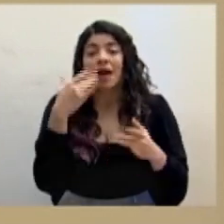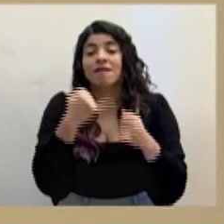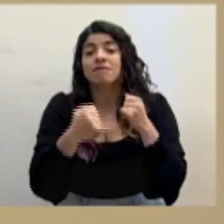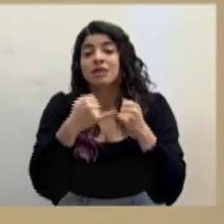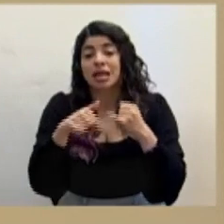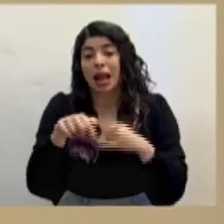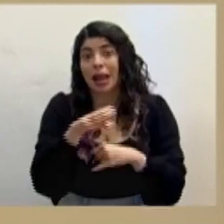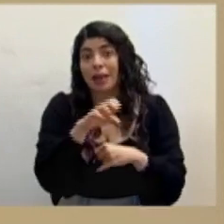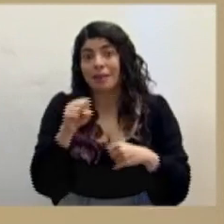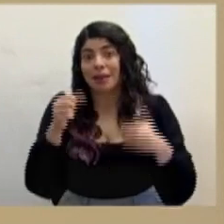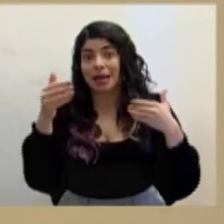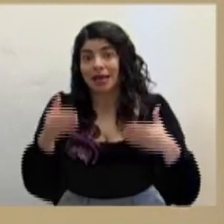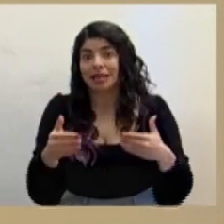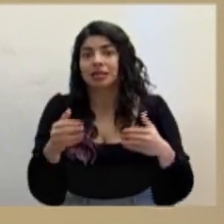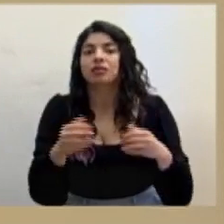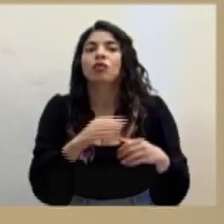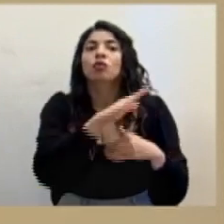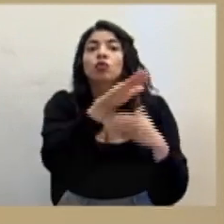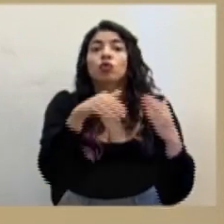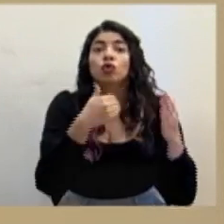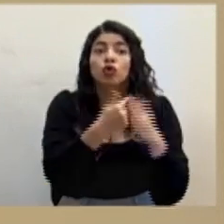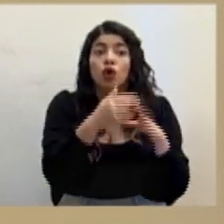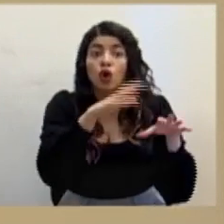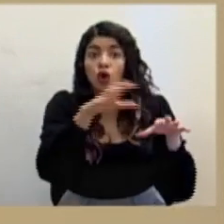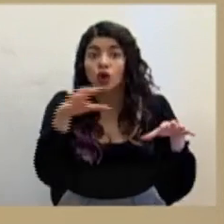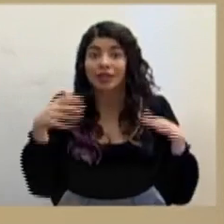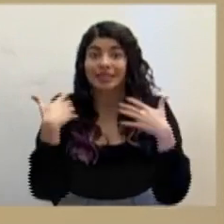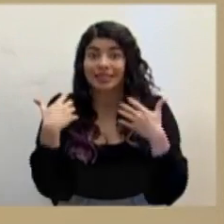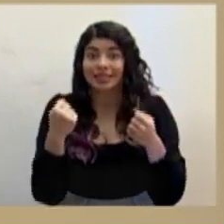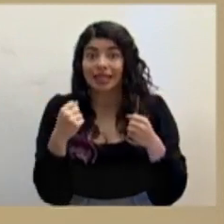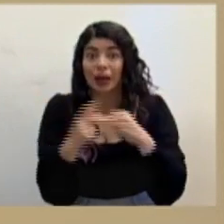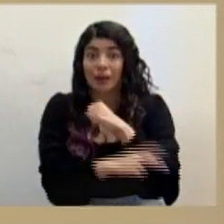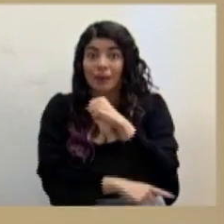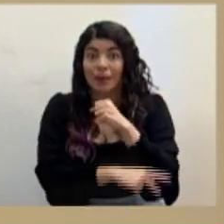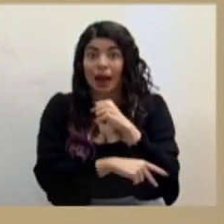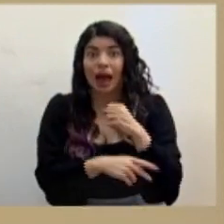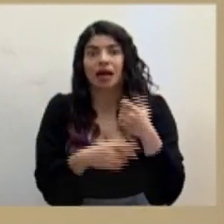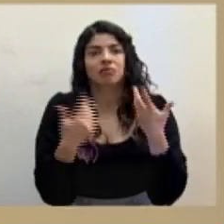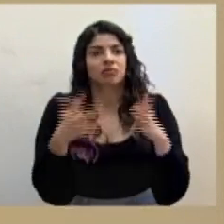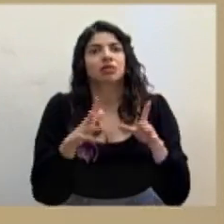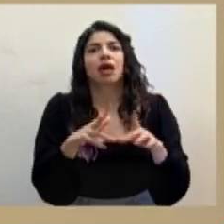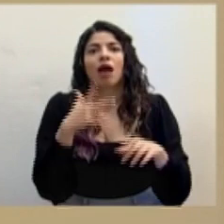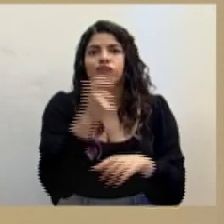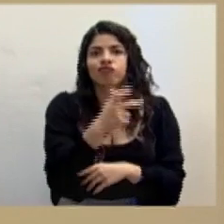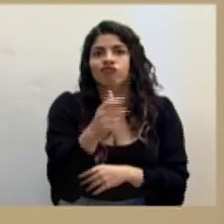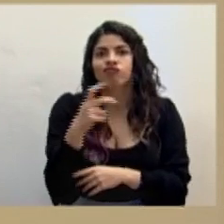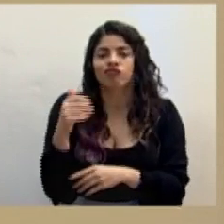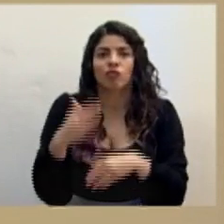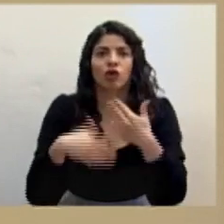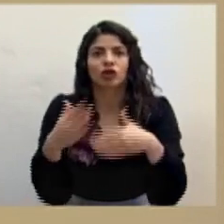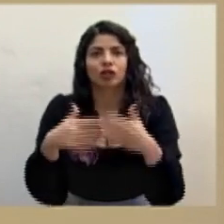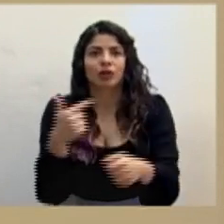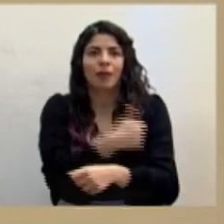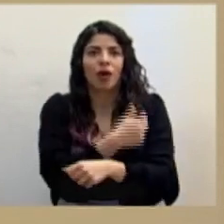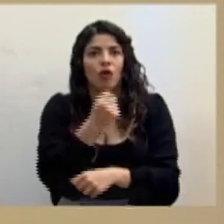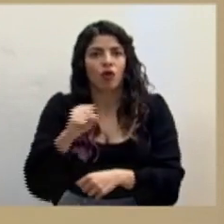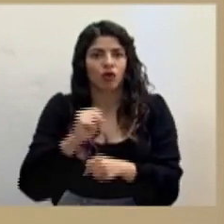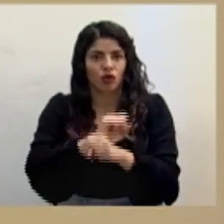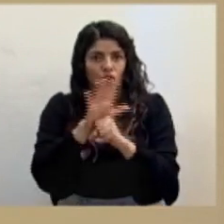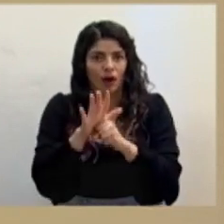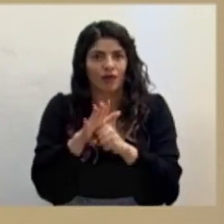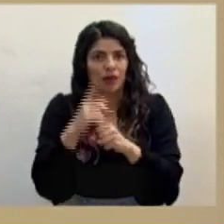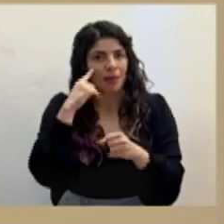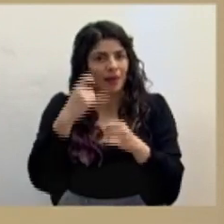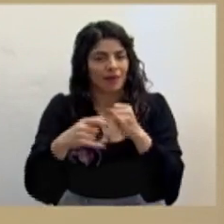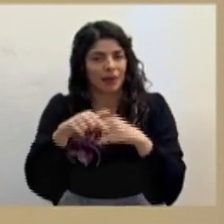mes pues tengamos a todos los establecimientos de salud del país aplicando vacuna contra coronavirus. El llamado a